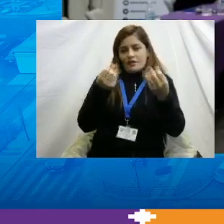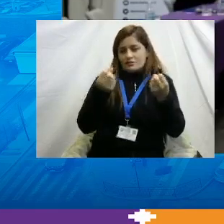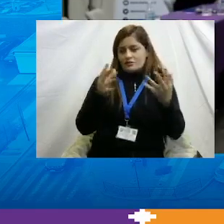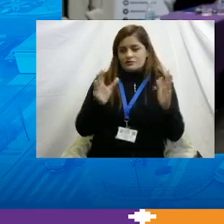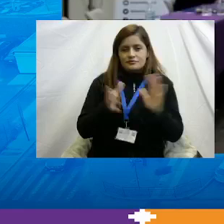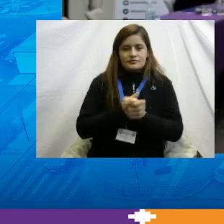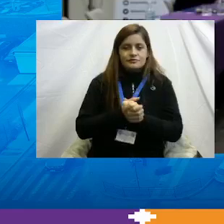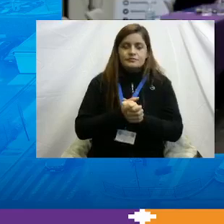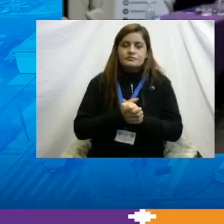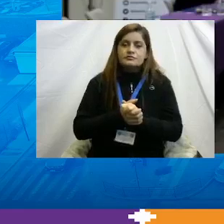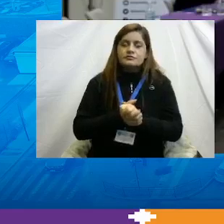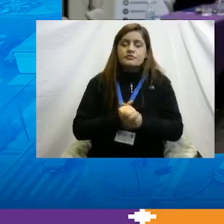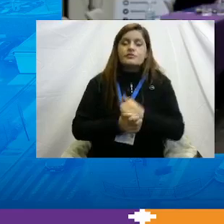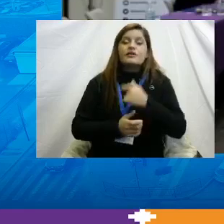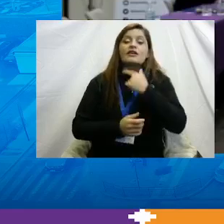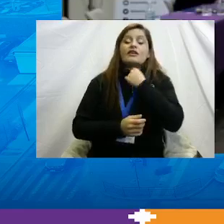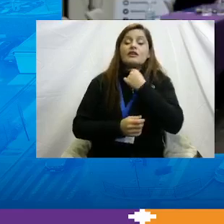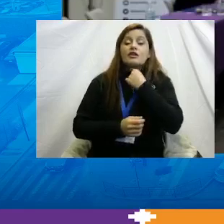Quiero